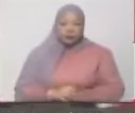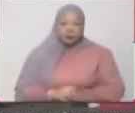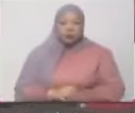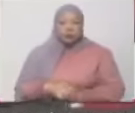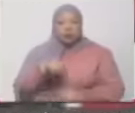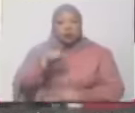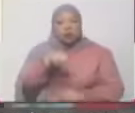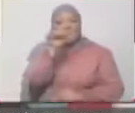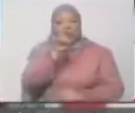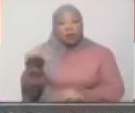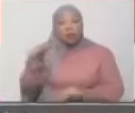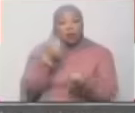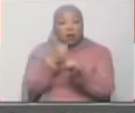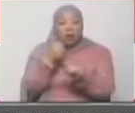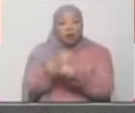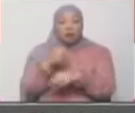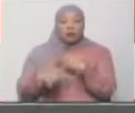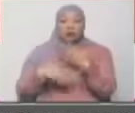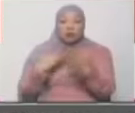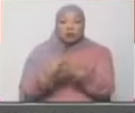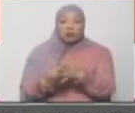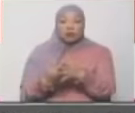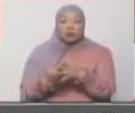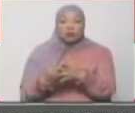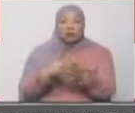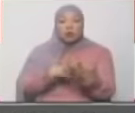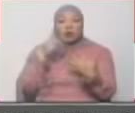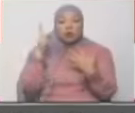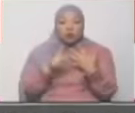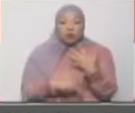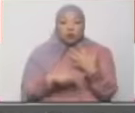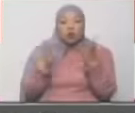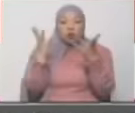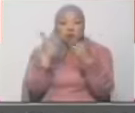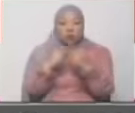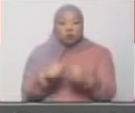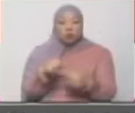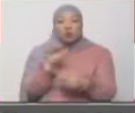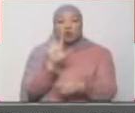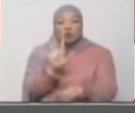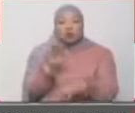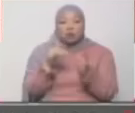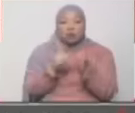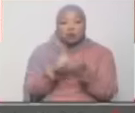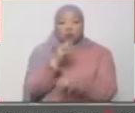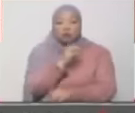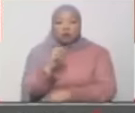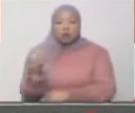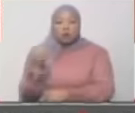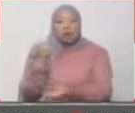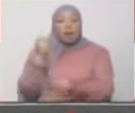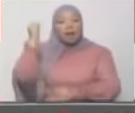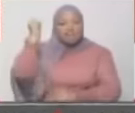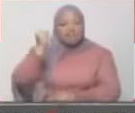Esta semana llega el programa número 500 con el mazo dando.